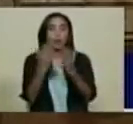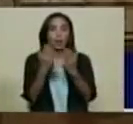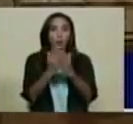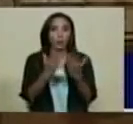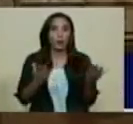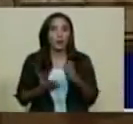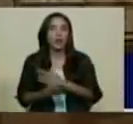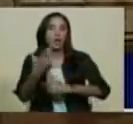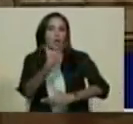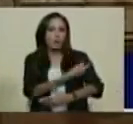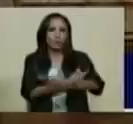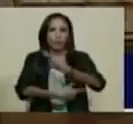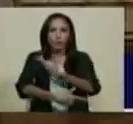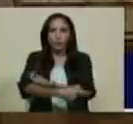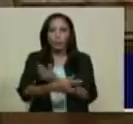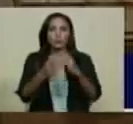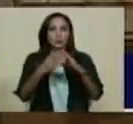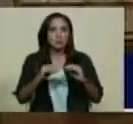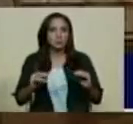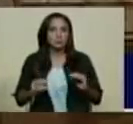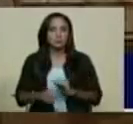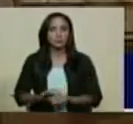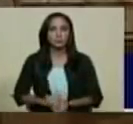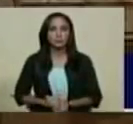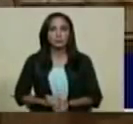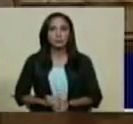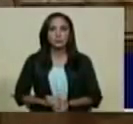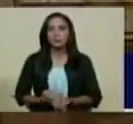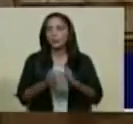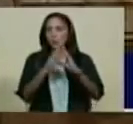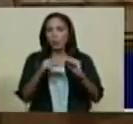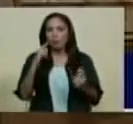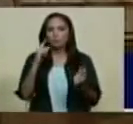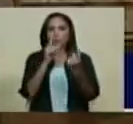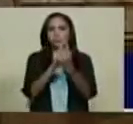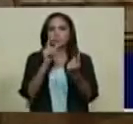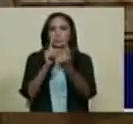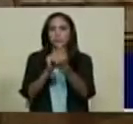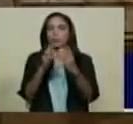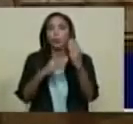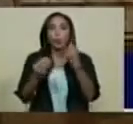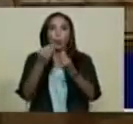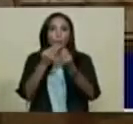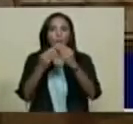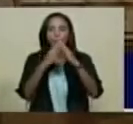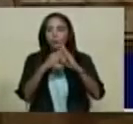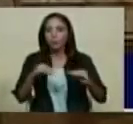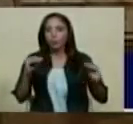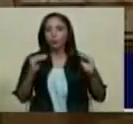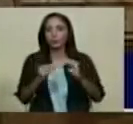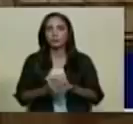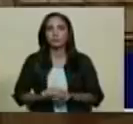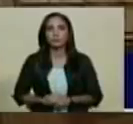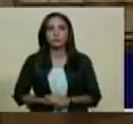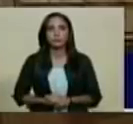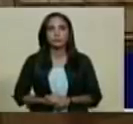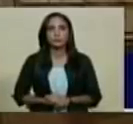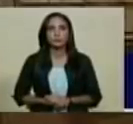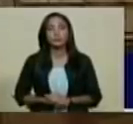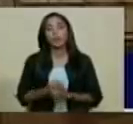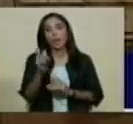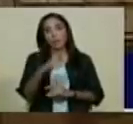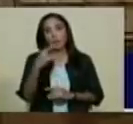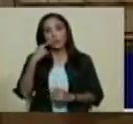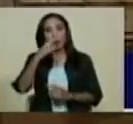la vacunación en la escuela, con todas las atenciones que tienen que ver con la alimentación y toda la atención